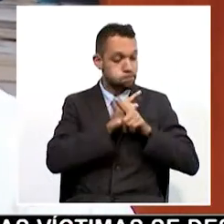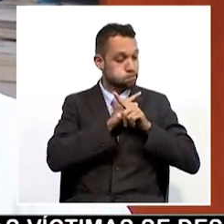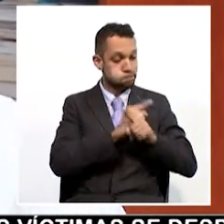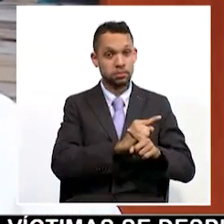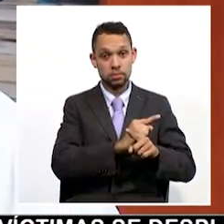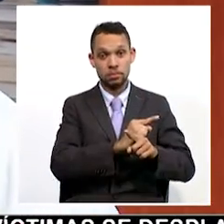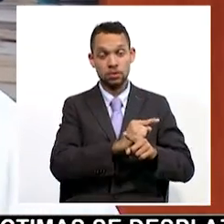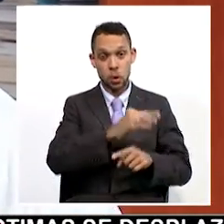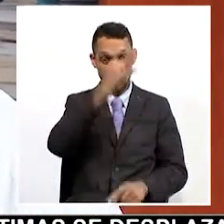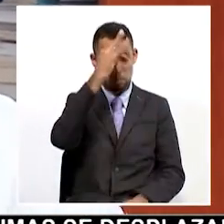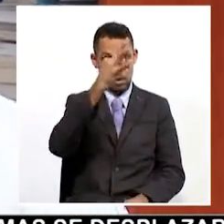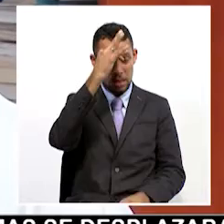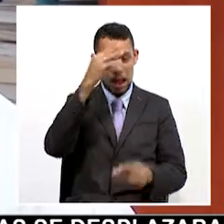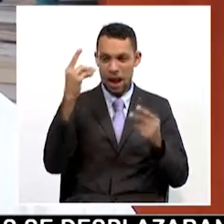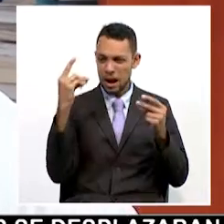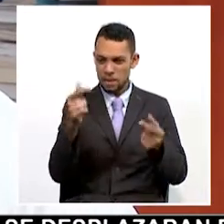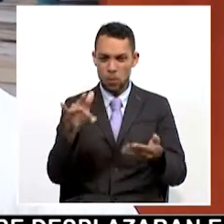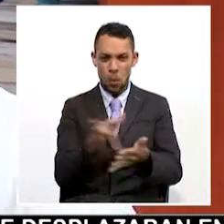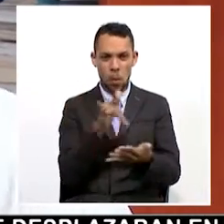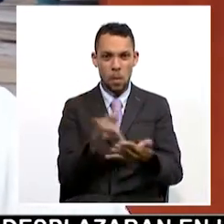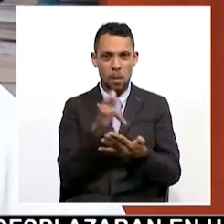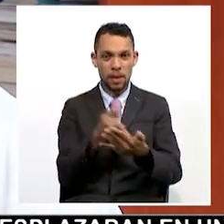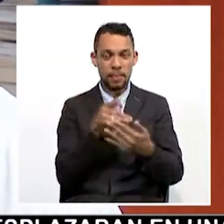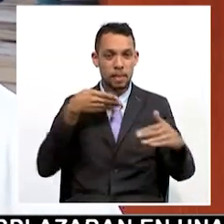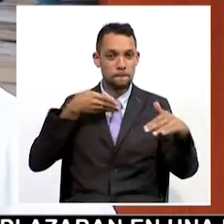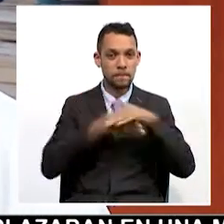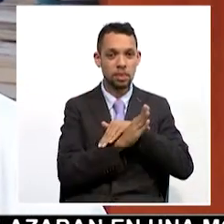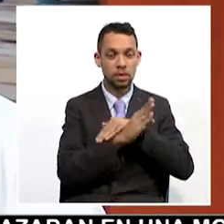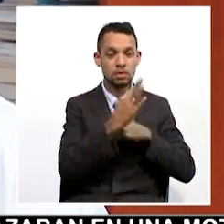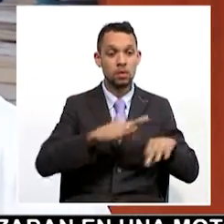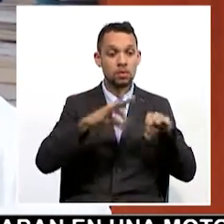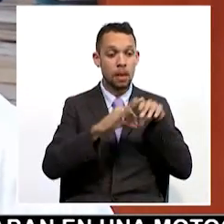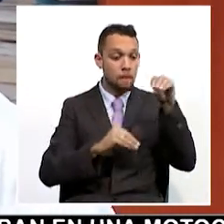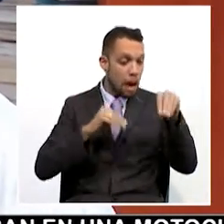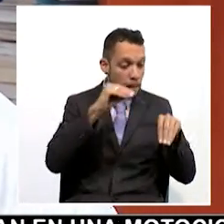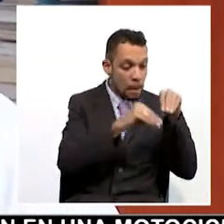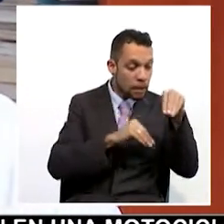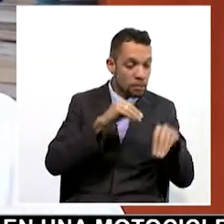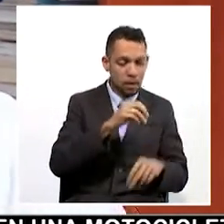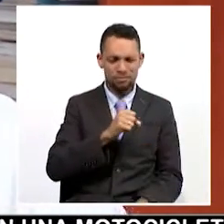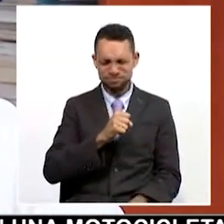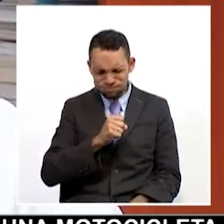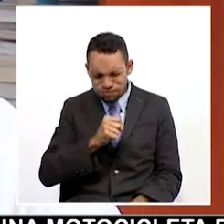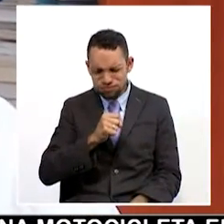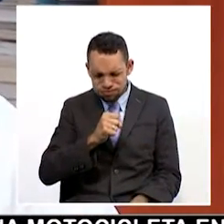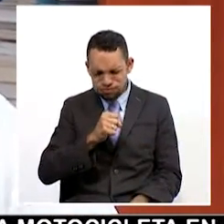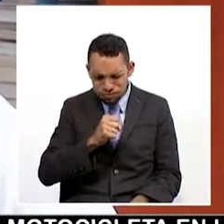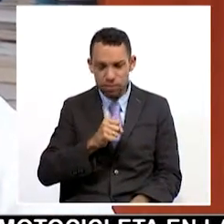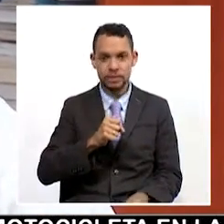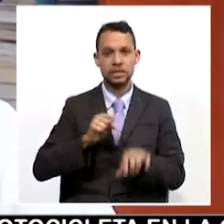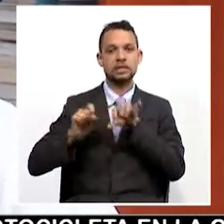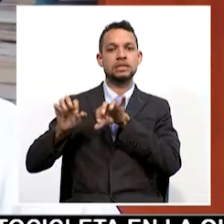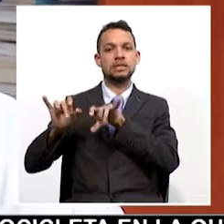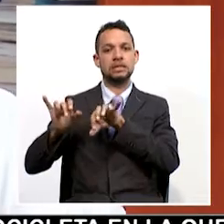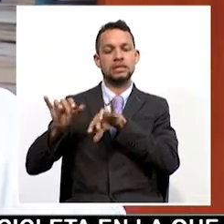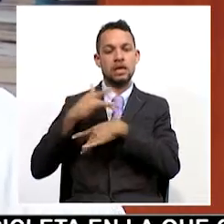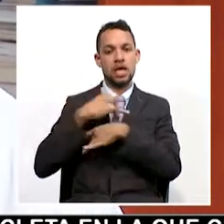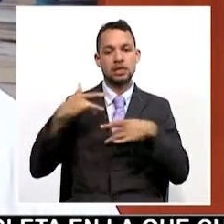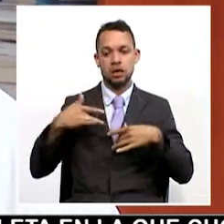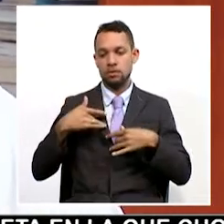inmediatamente cuando se diagnostica en una IPS una persona con enfermedad de tuberculosis. La Secretaría de